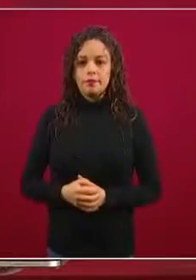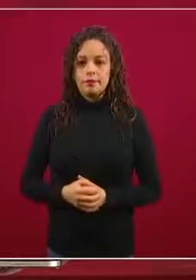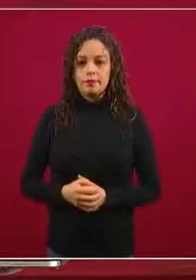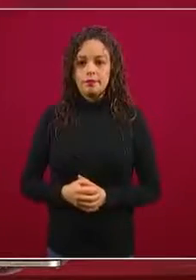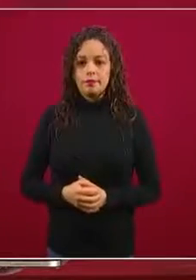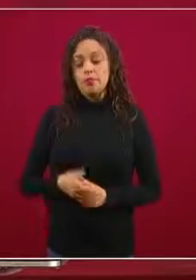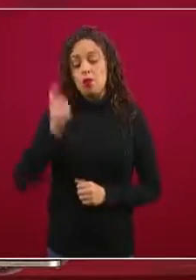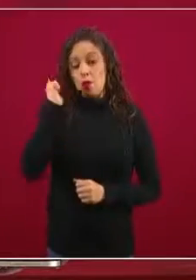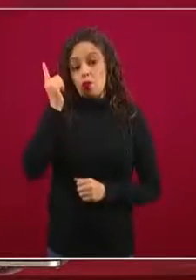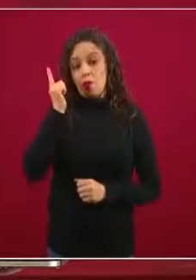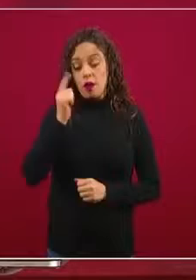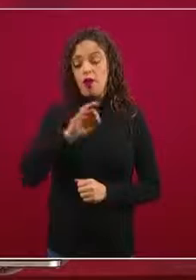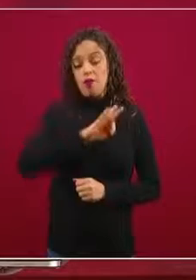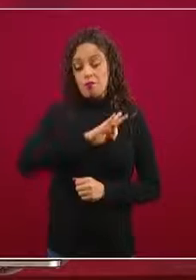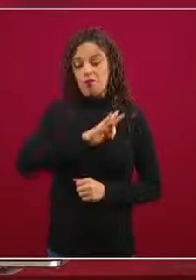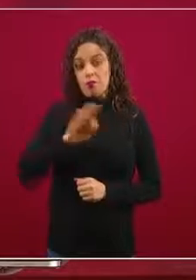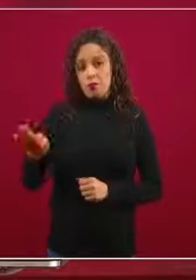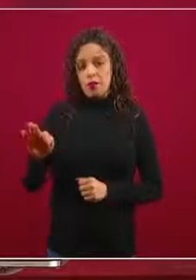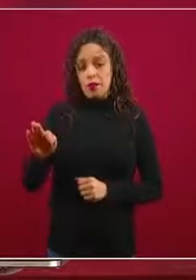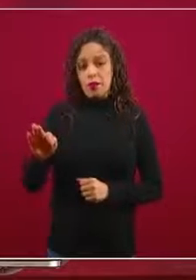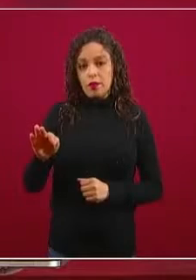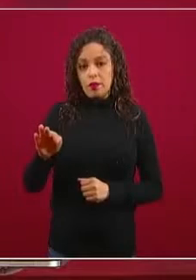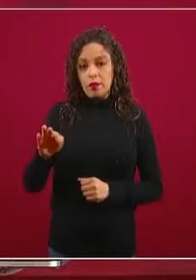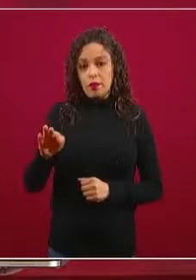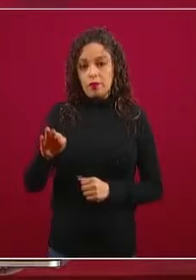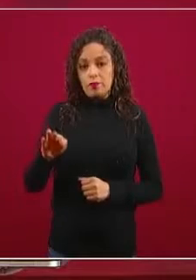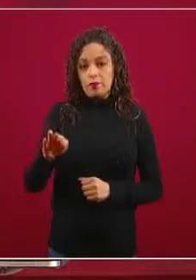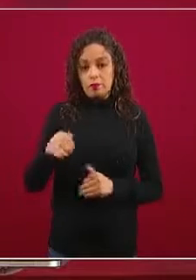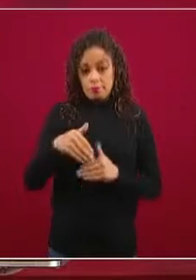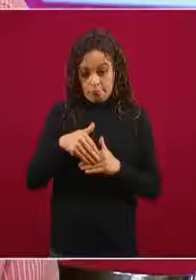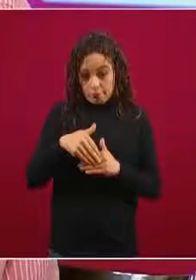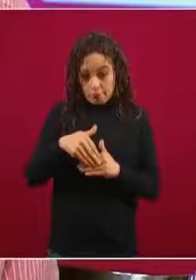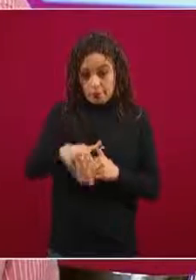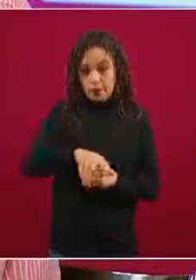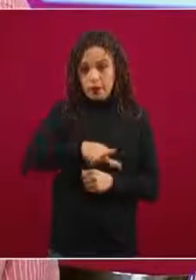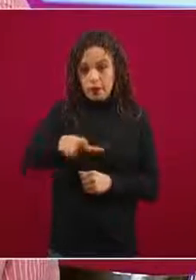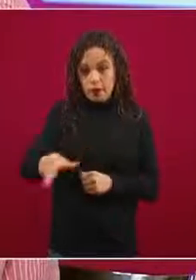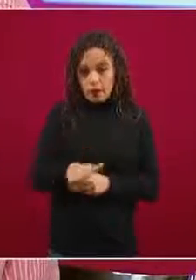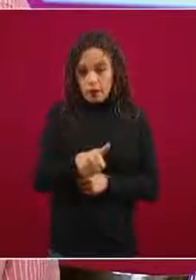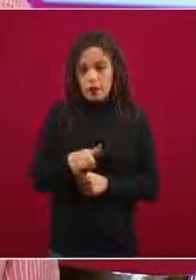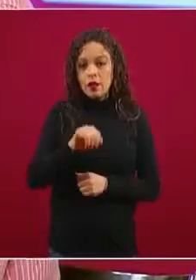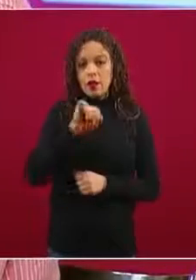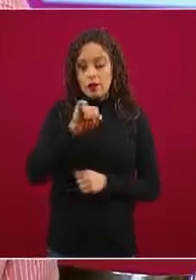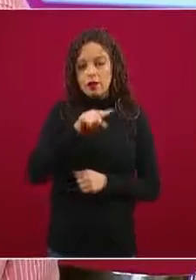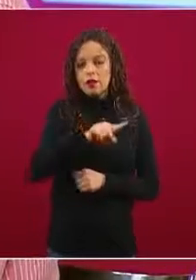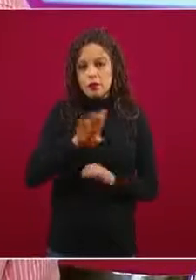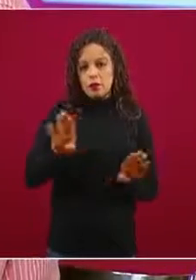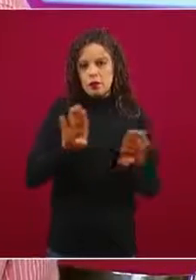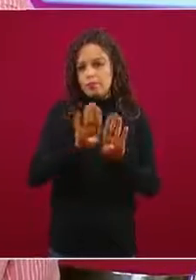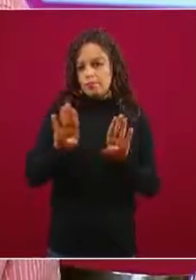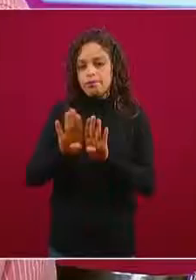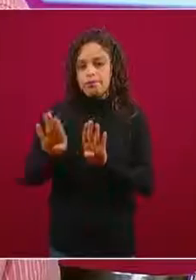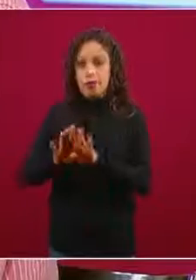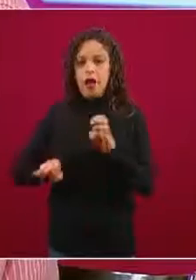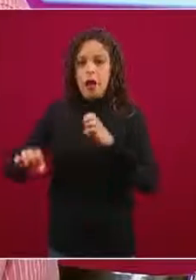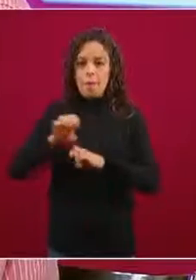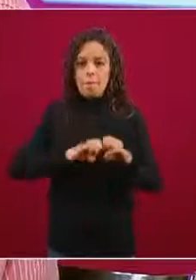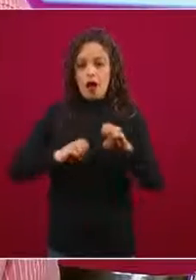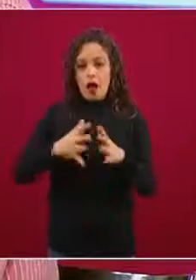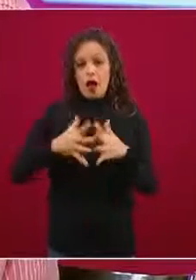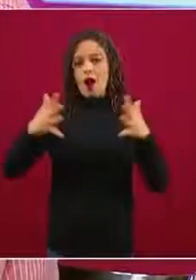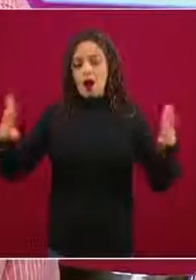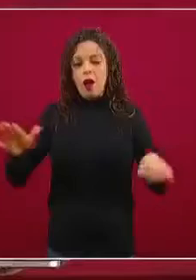y la confianza de que eventualmente lo van a hacer en algunas de las empresas grandes, que todavía